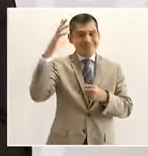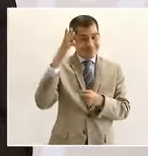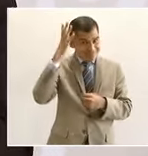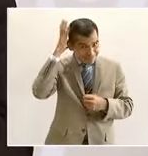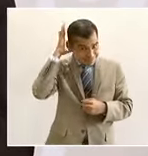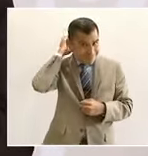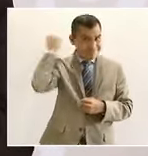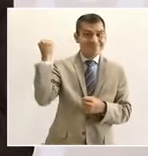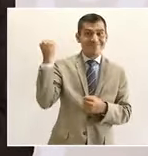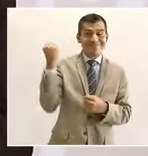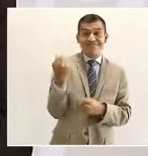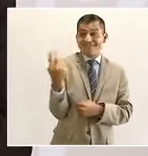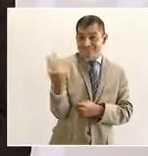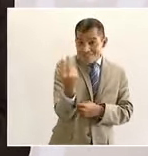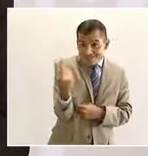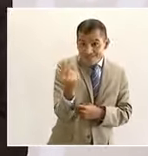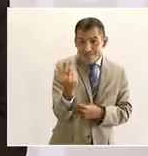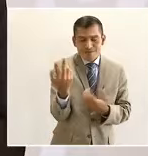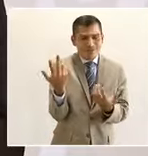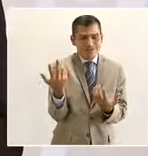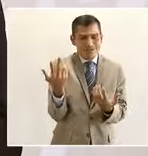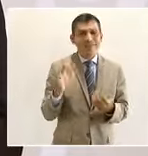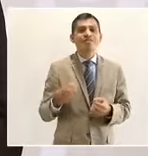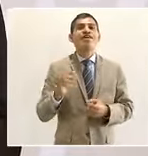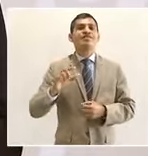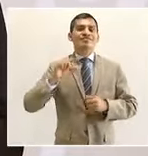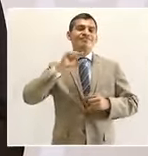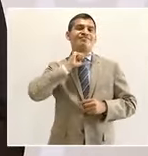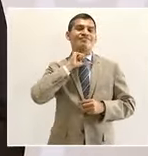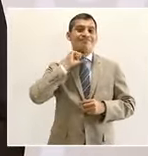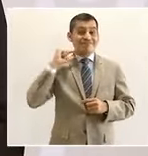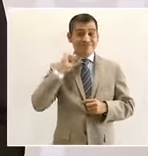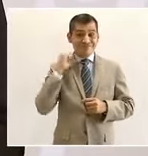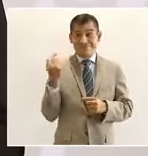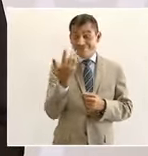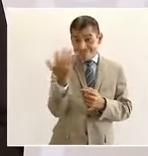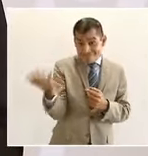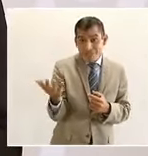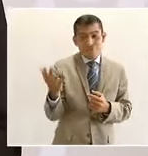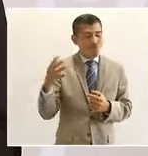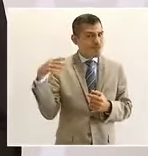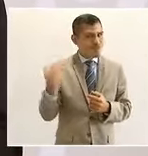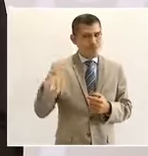los dos curas buenos rebeldes